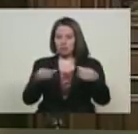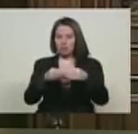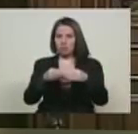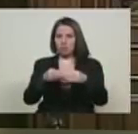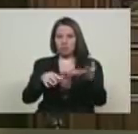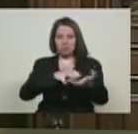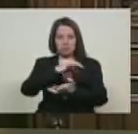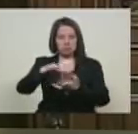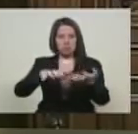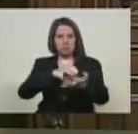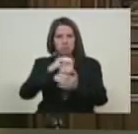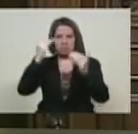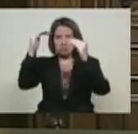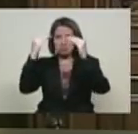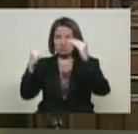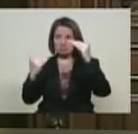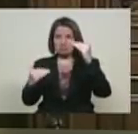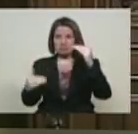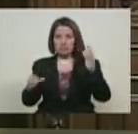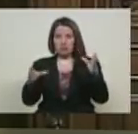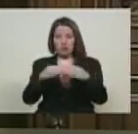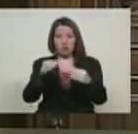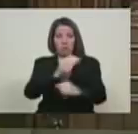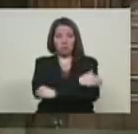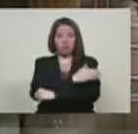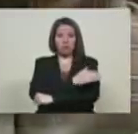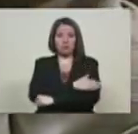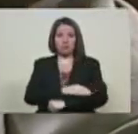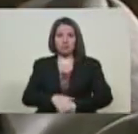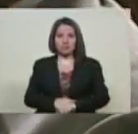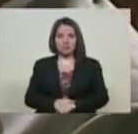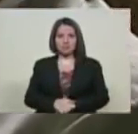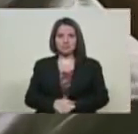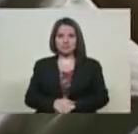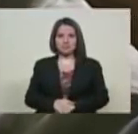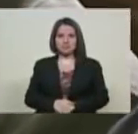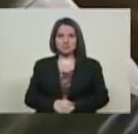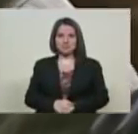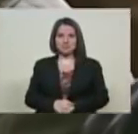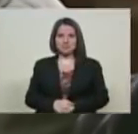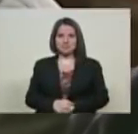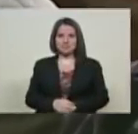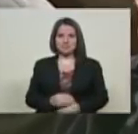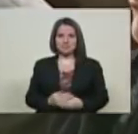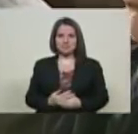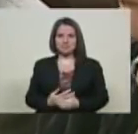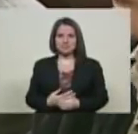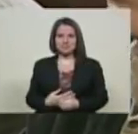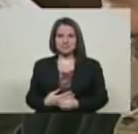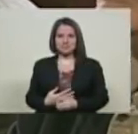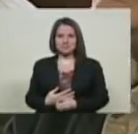violencia de la extrema derecha venezolana. Debe saberse en el mundo. Ellos lo explican.